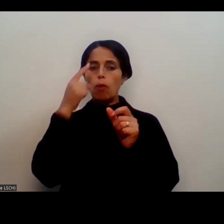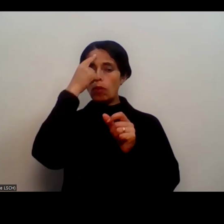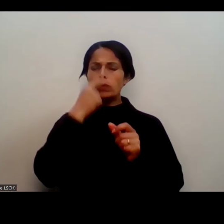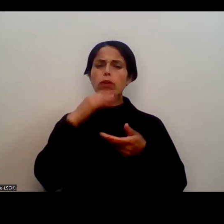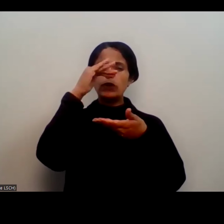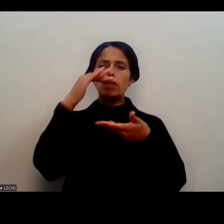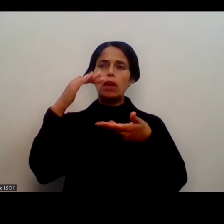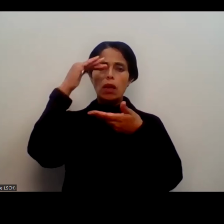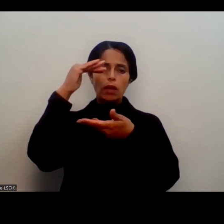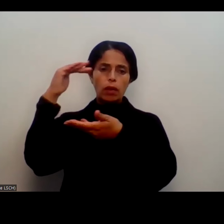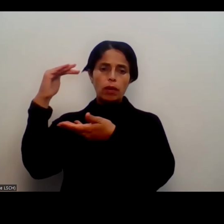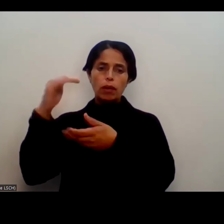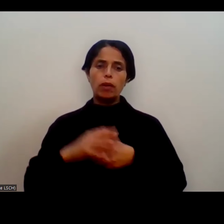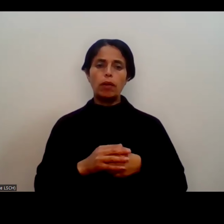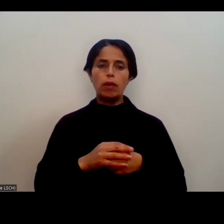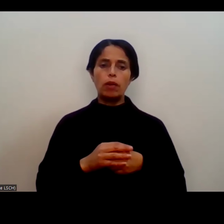eh,